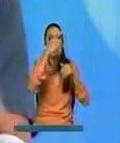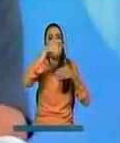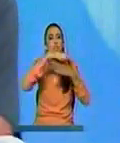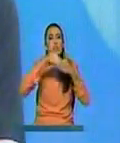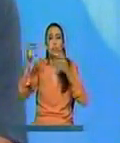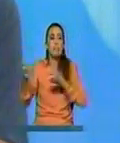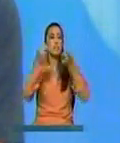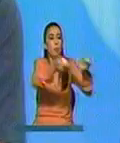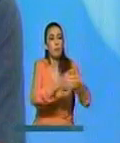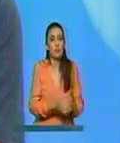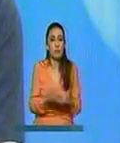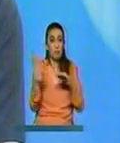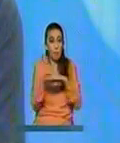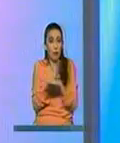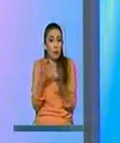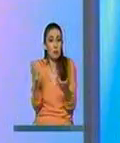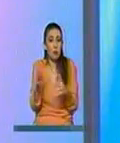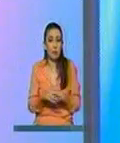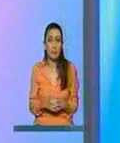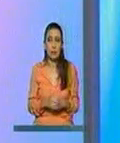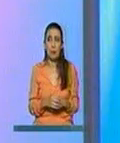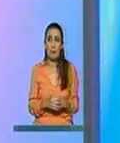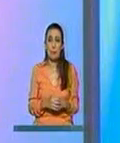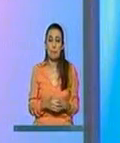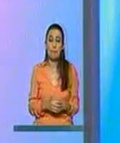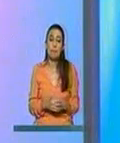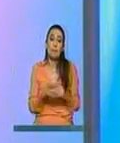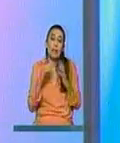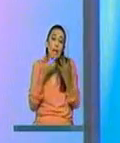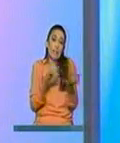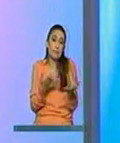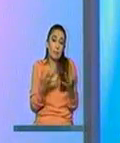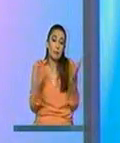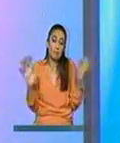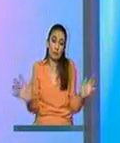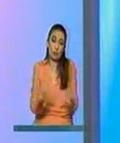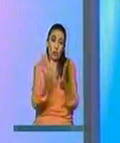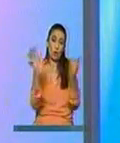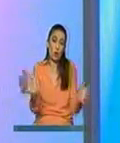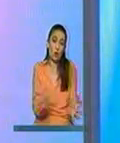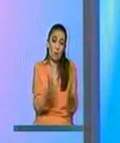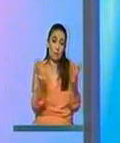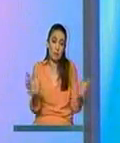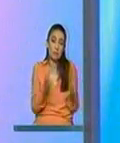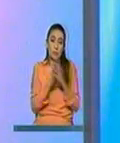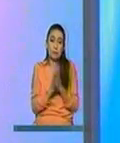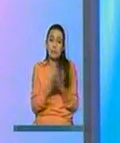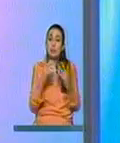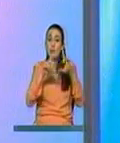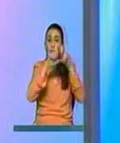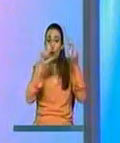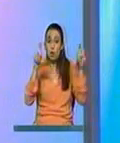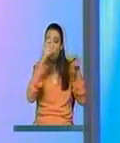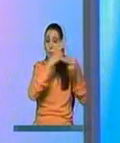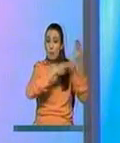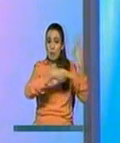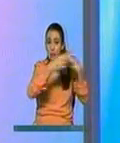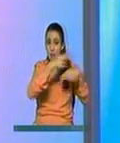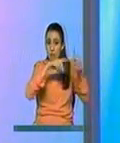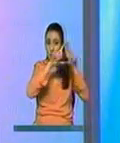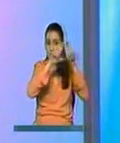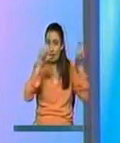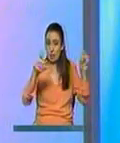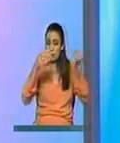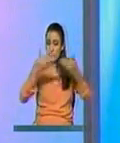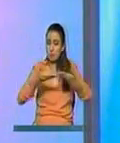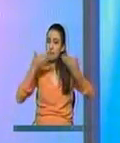Exactamente. Bueno, esperemos entonces que finalmente lleguen los estímulos y que los emprendimientos artesanales finalmente den